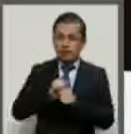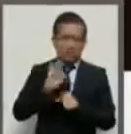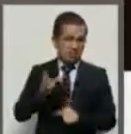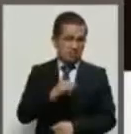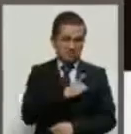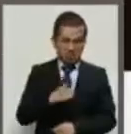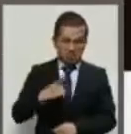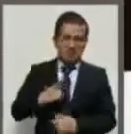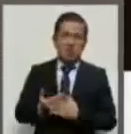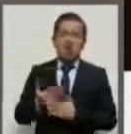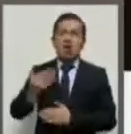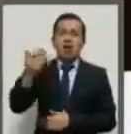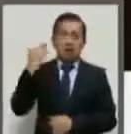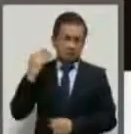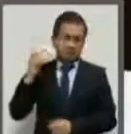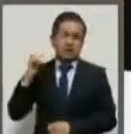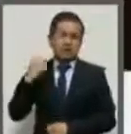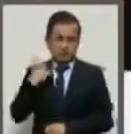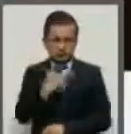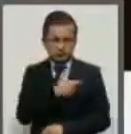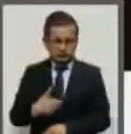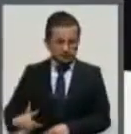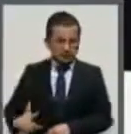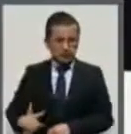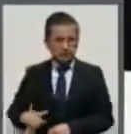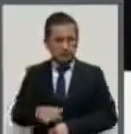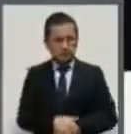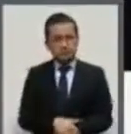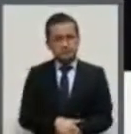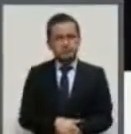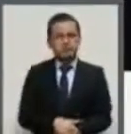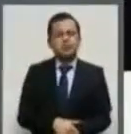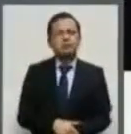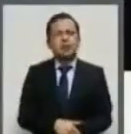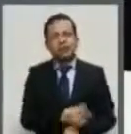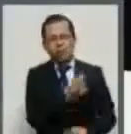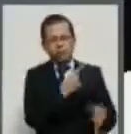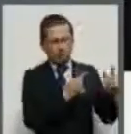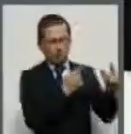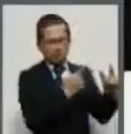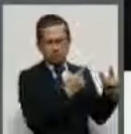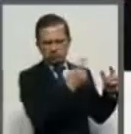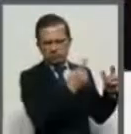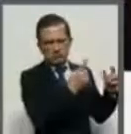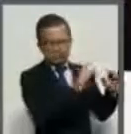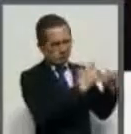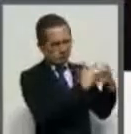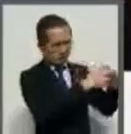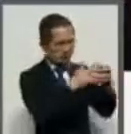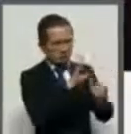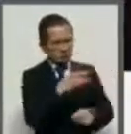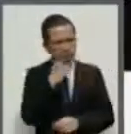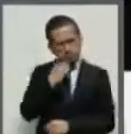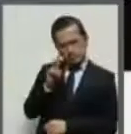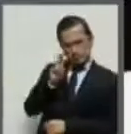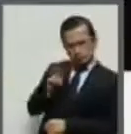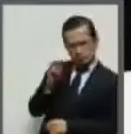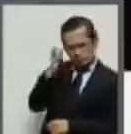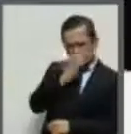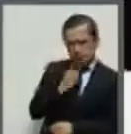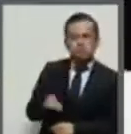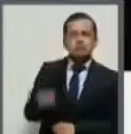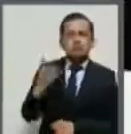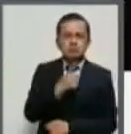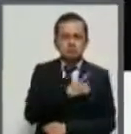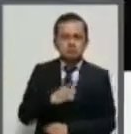deuda contraída en sexenios anteriores. Algunas calificadoras han establecido sus opiniones con base en la deuda